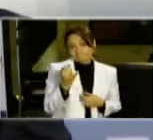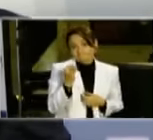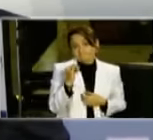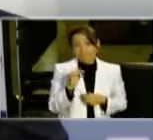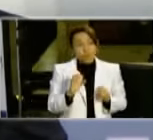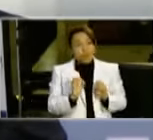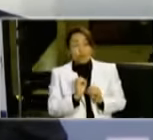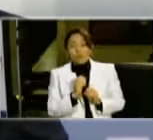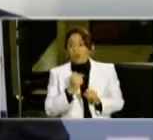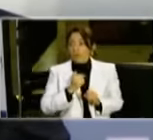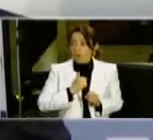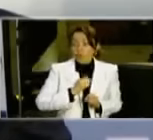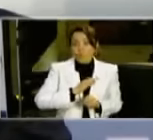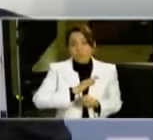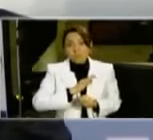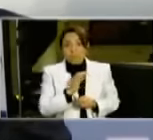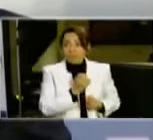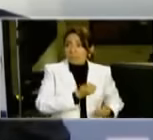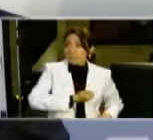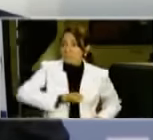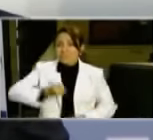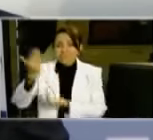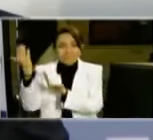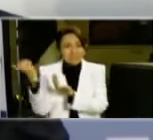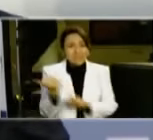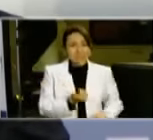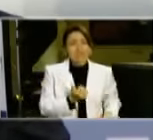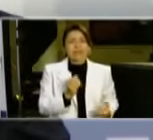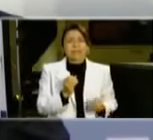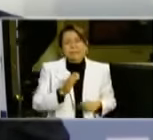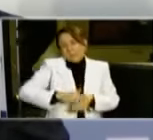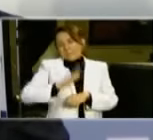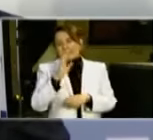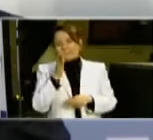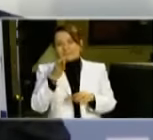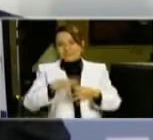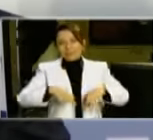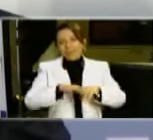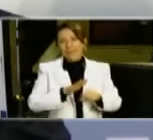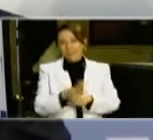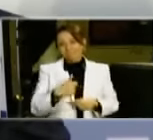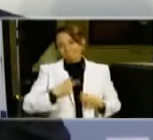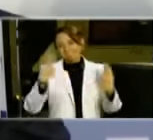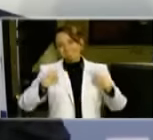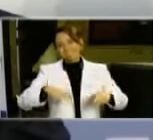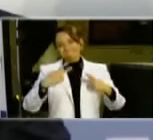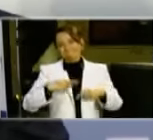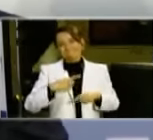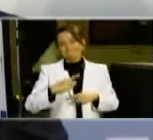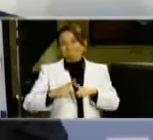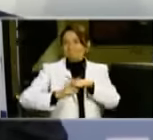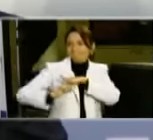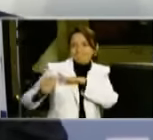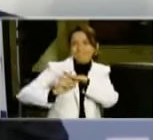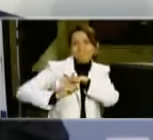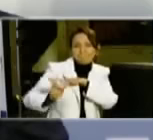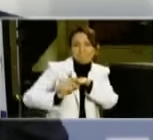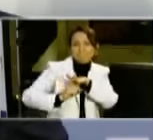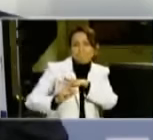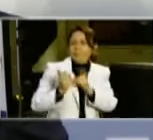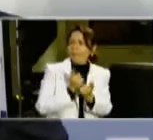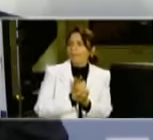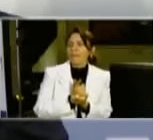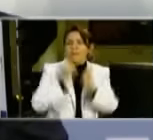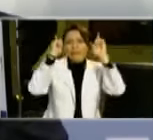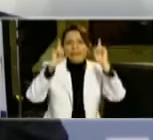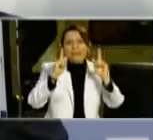movilidad de los factores de la producción, fundamentalmente el factor humano. Las trabas a la migración que todavía existen son ciertamente